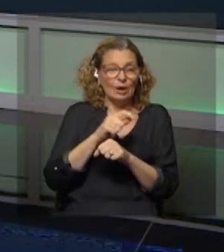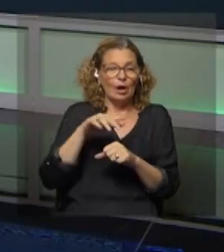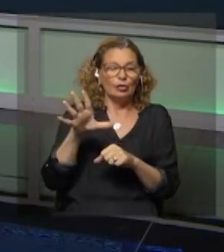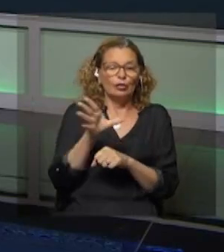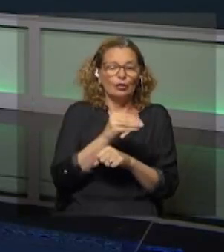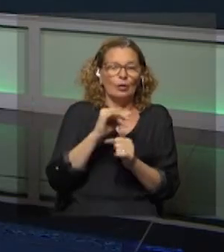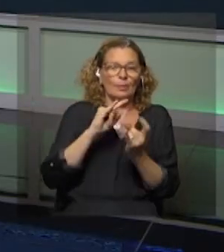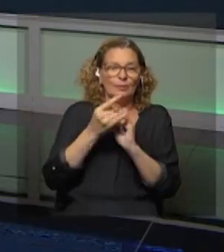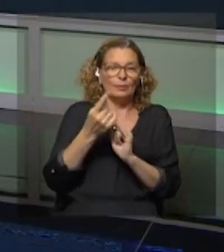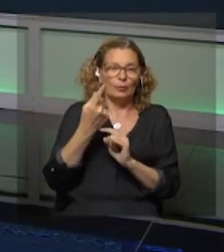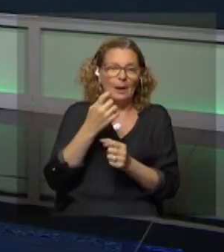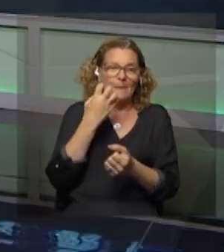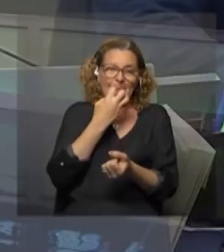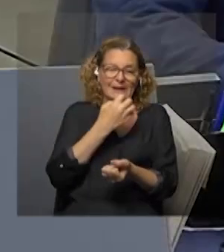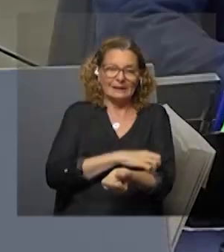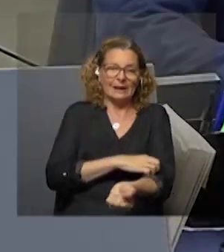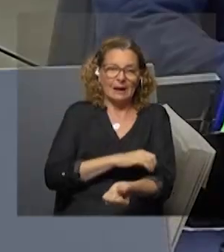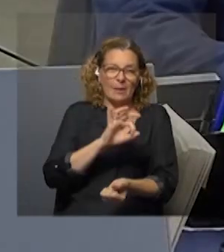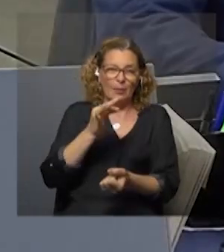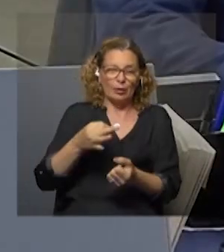por unas manzanas podridas